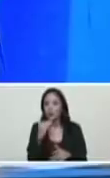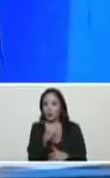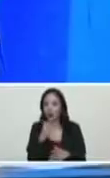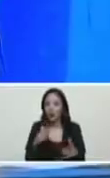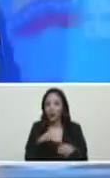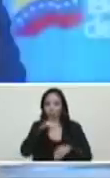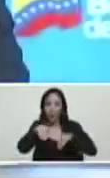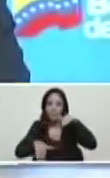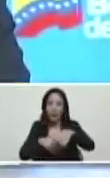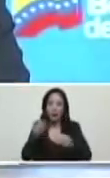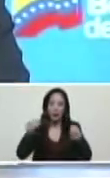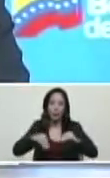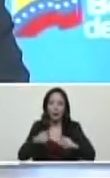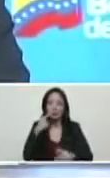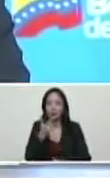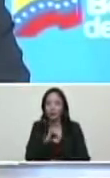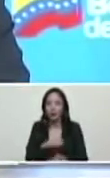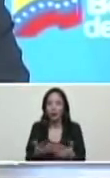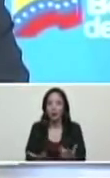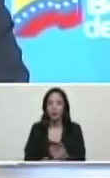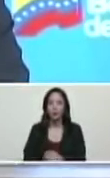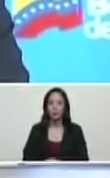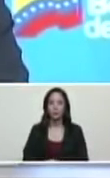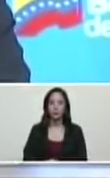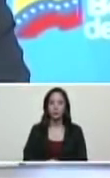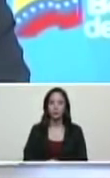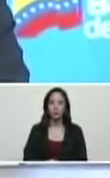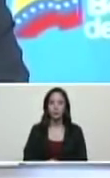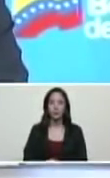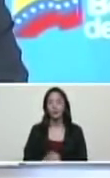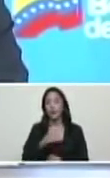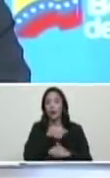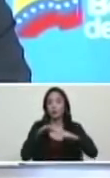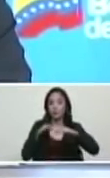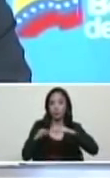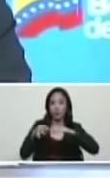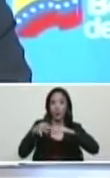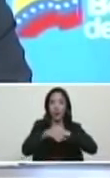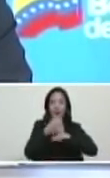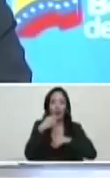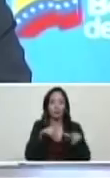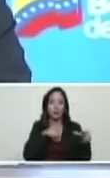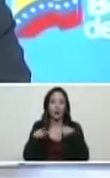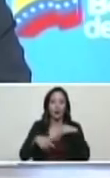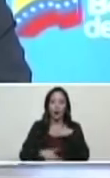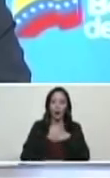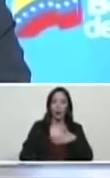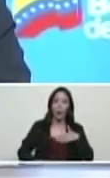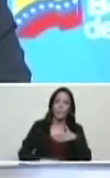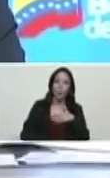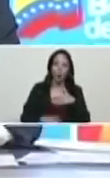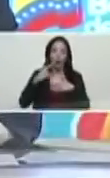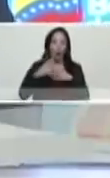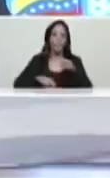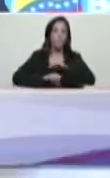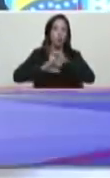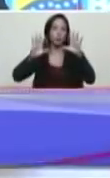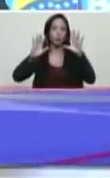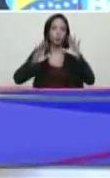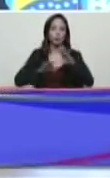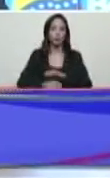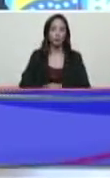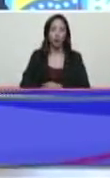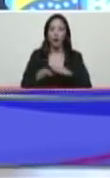Roques, tenemos una isla lista para ser desarrollada.